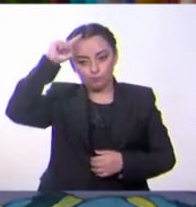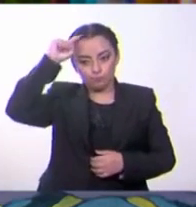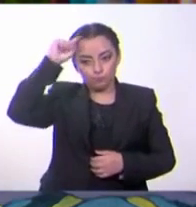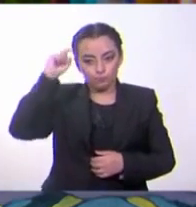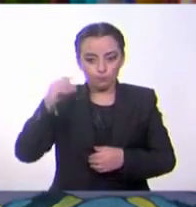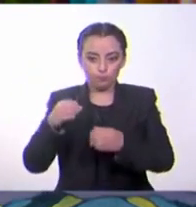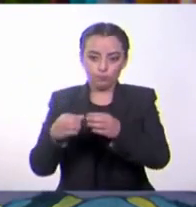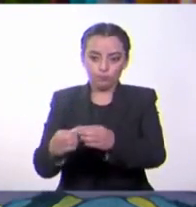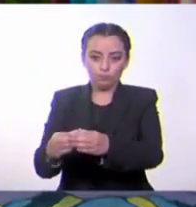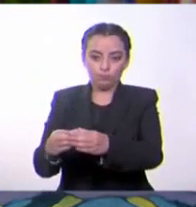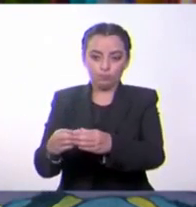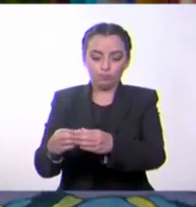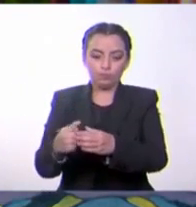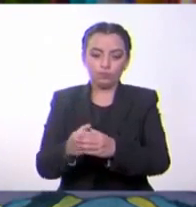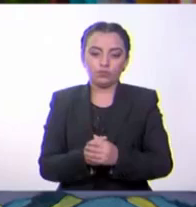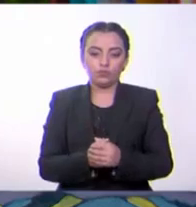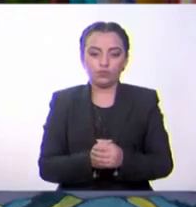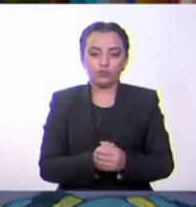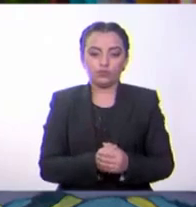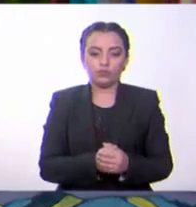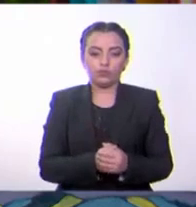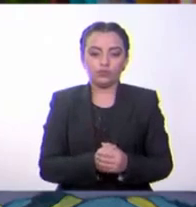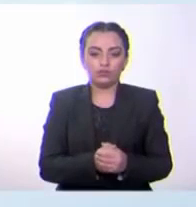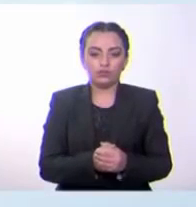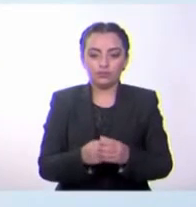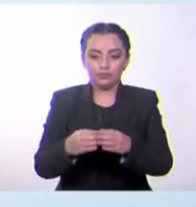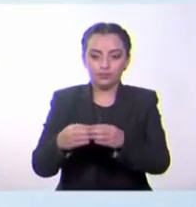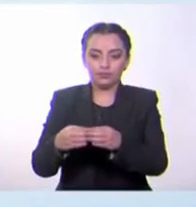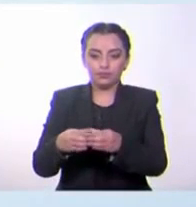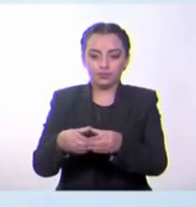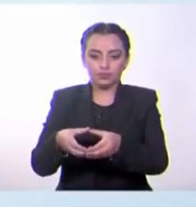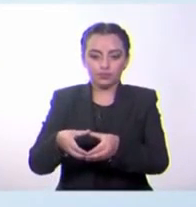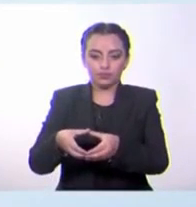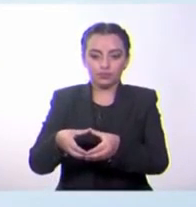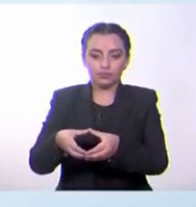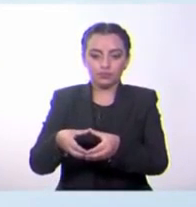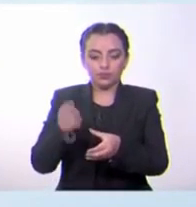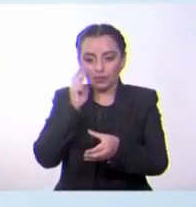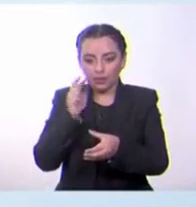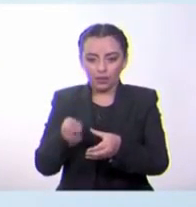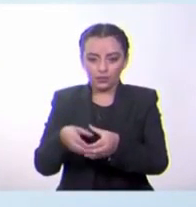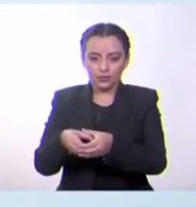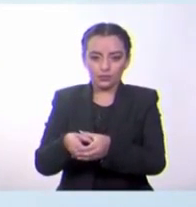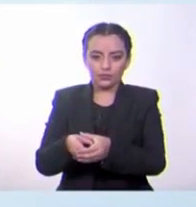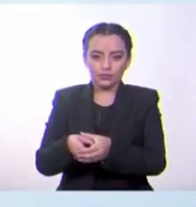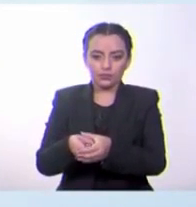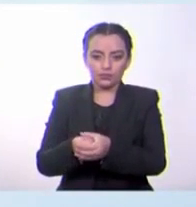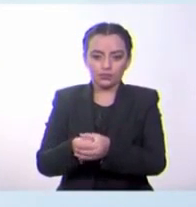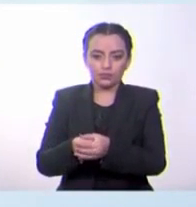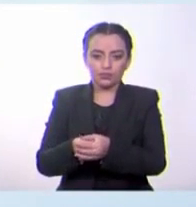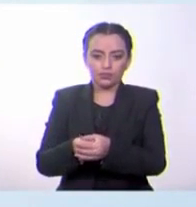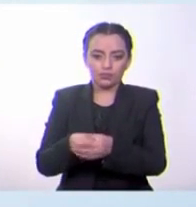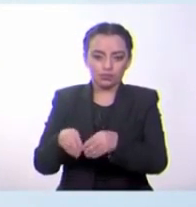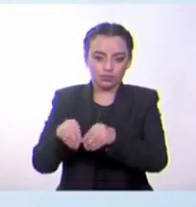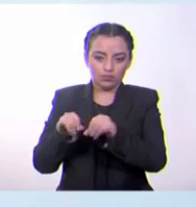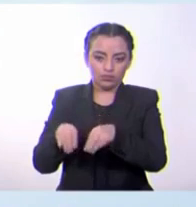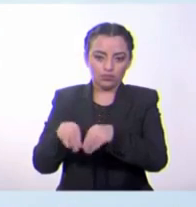el siguiente tipo de suelo. Veamos qué sucede también. El impacto de la gota